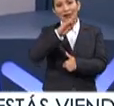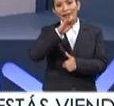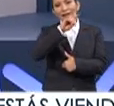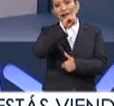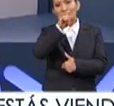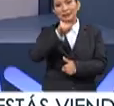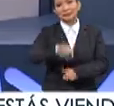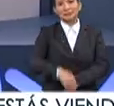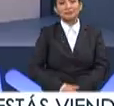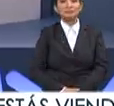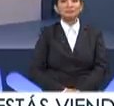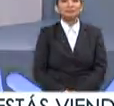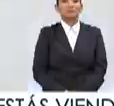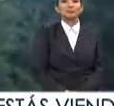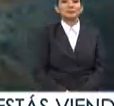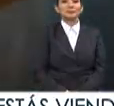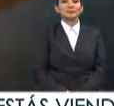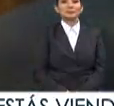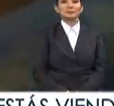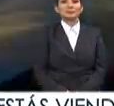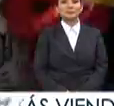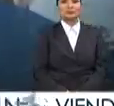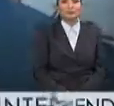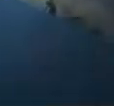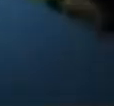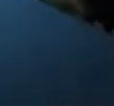interfaz i